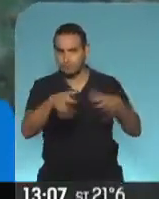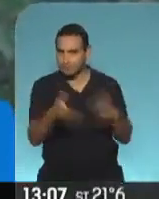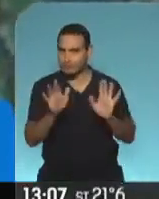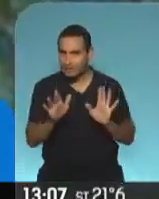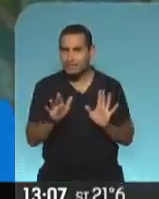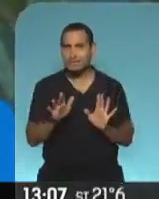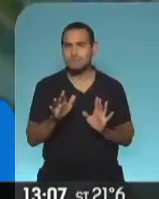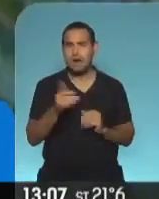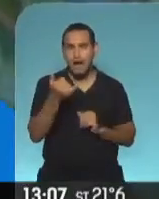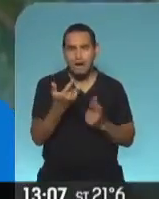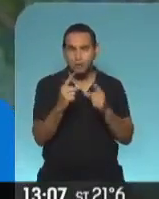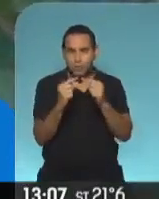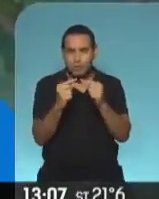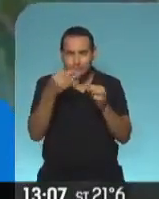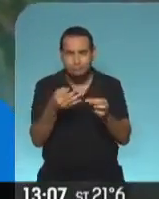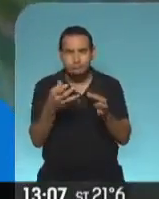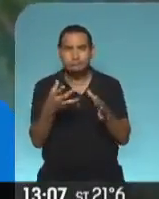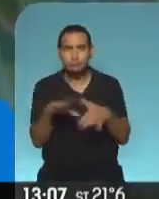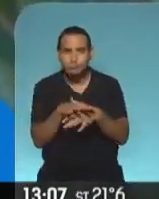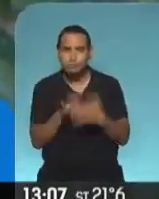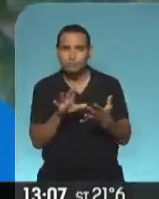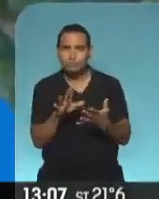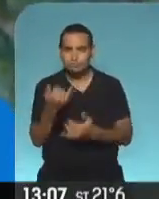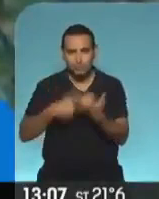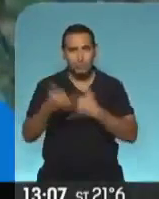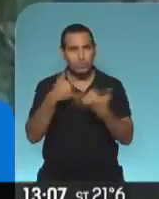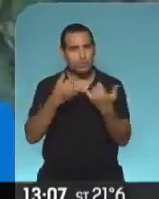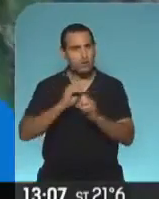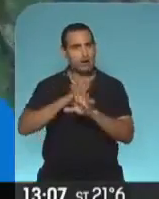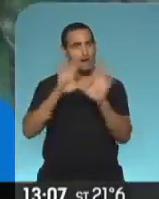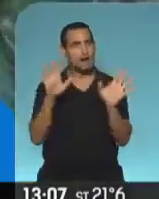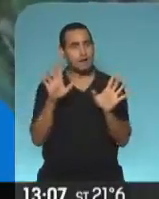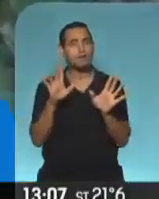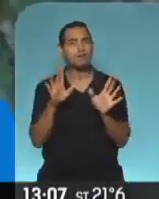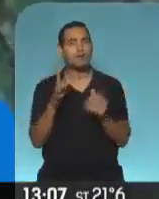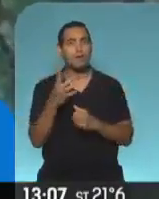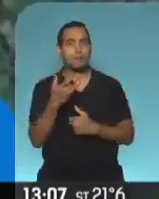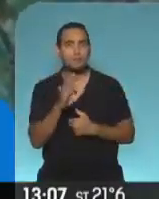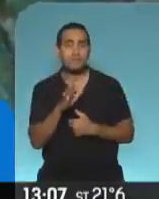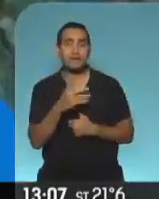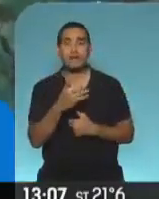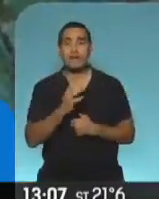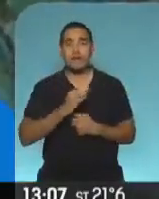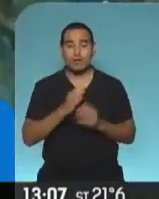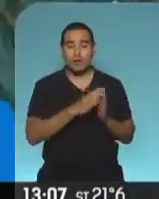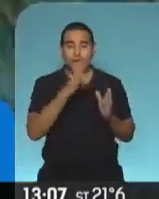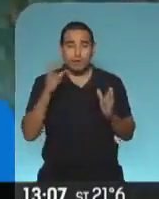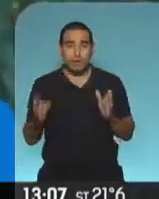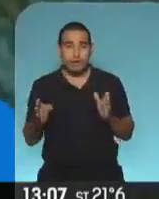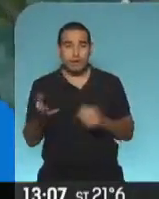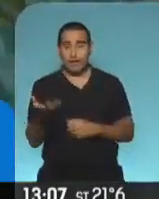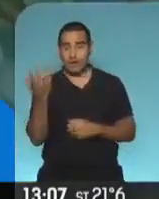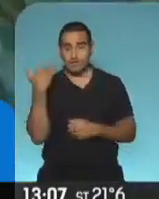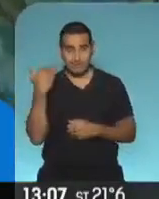liberación? Hay números que por lo menos echan un poco de luz sobre esto, que tienen que ver con una interanual de lo que ocurrió con la